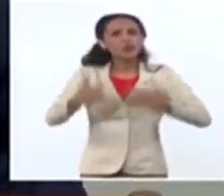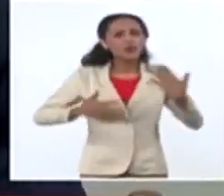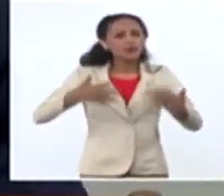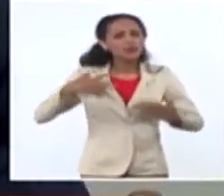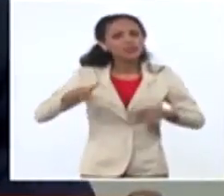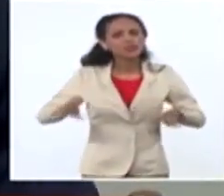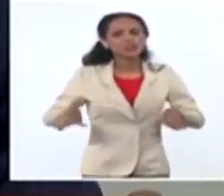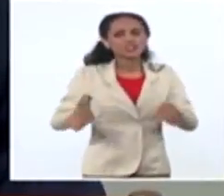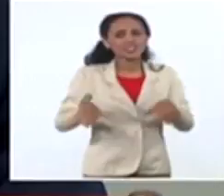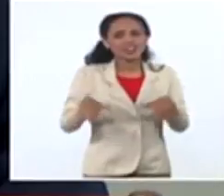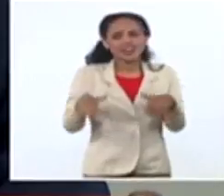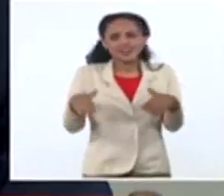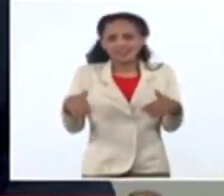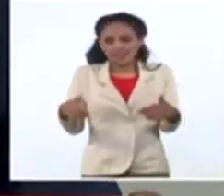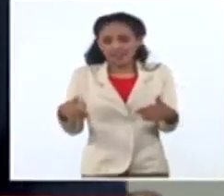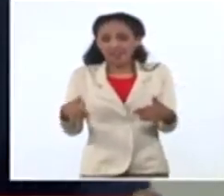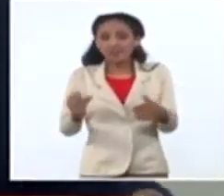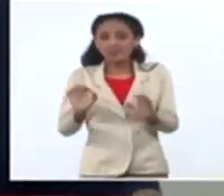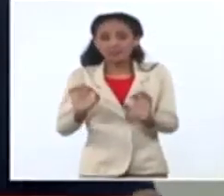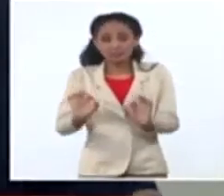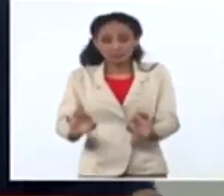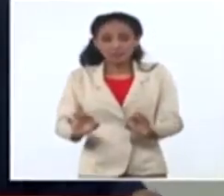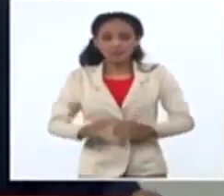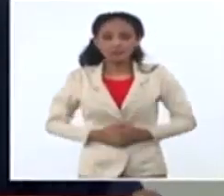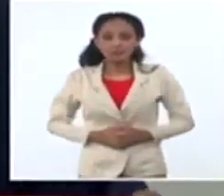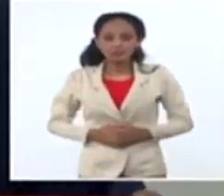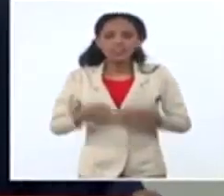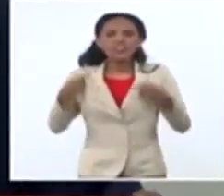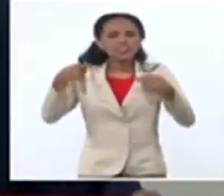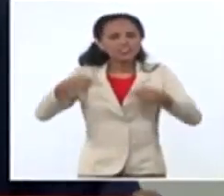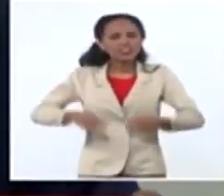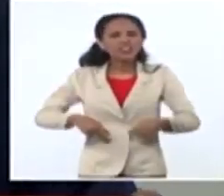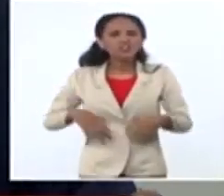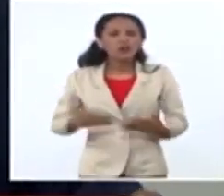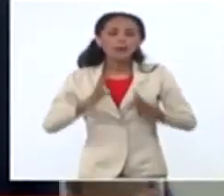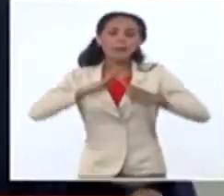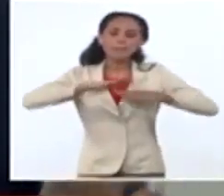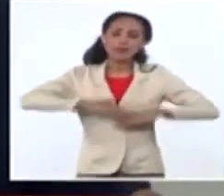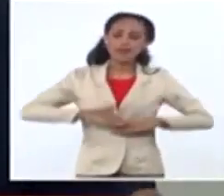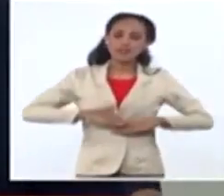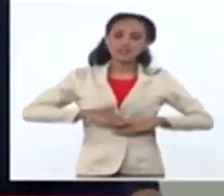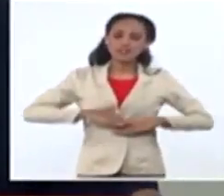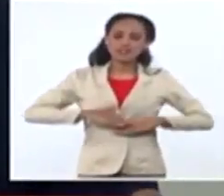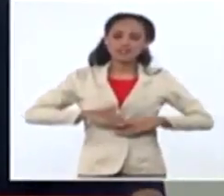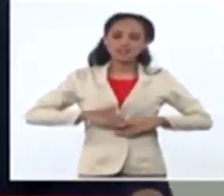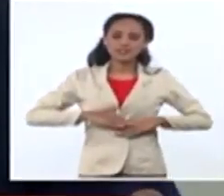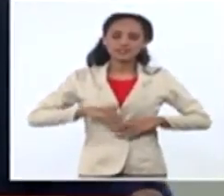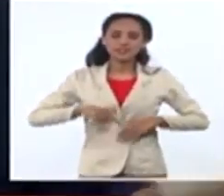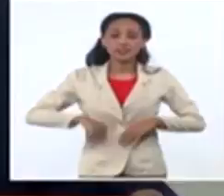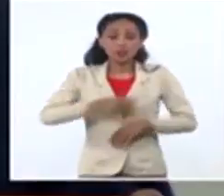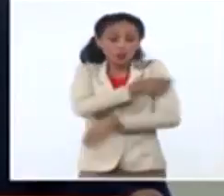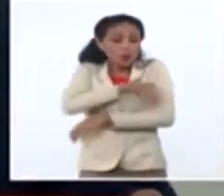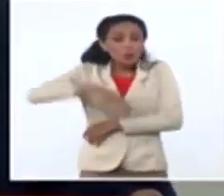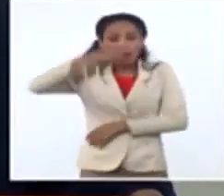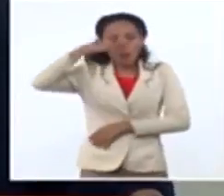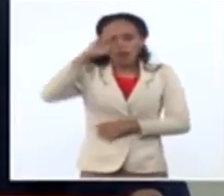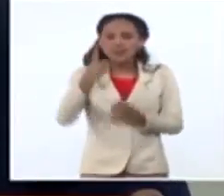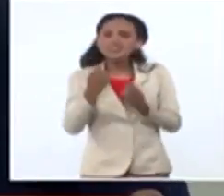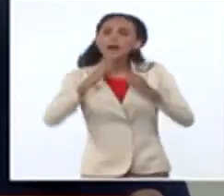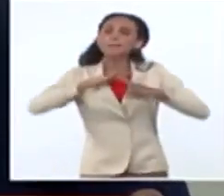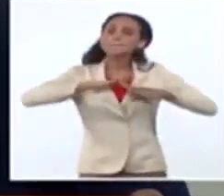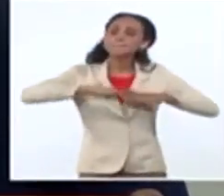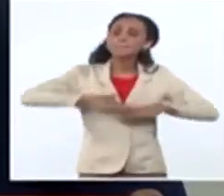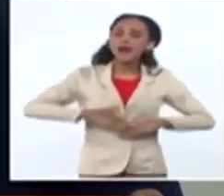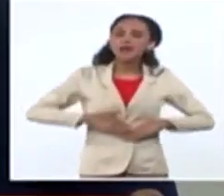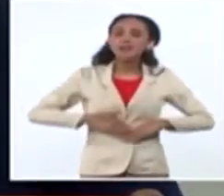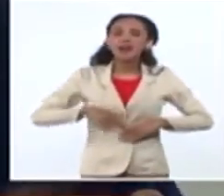celebración merecida su derecho a la paz, su derecho a haber vencido una